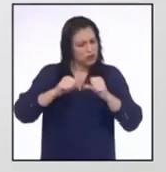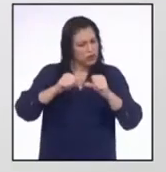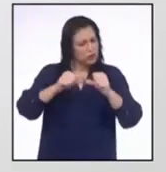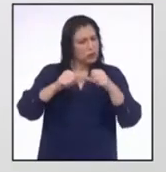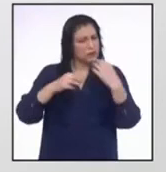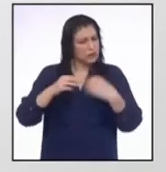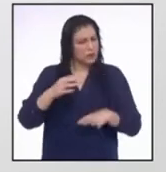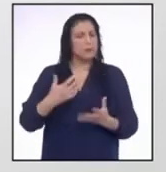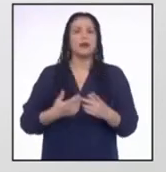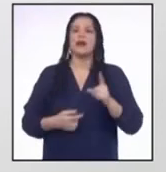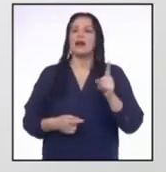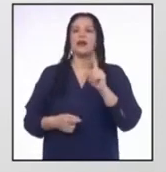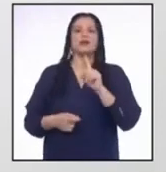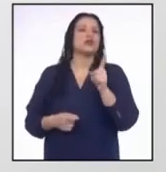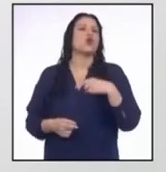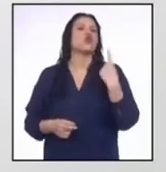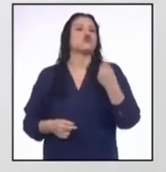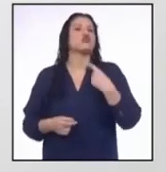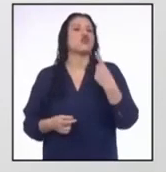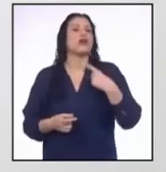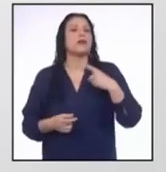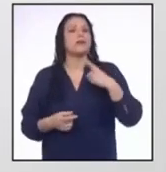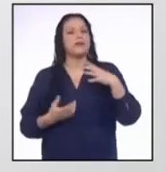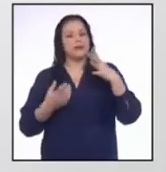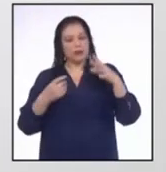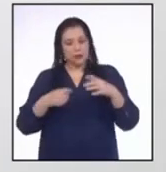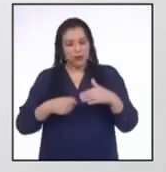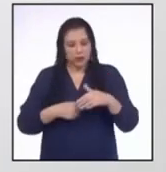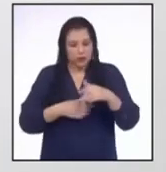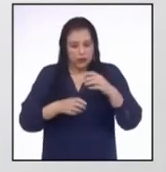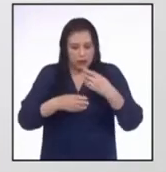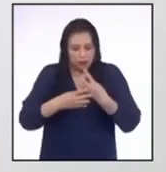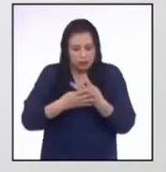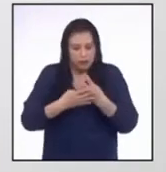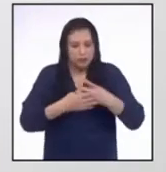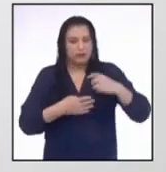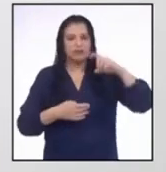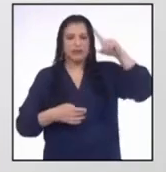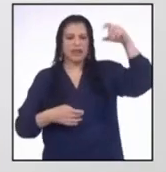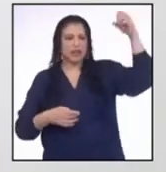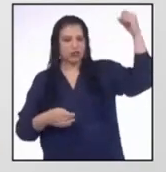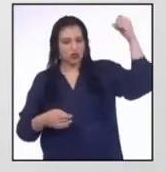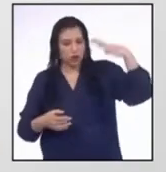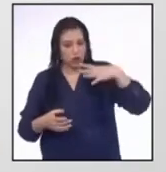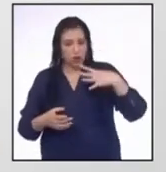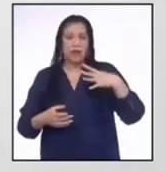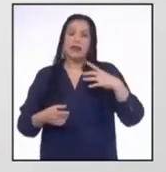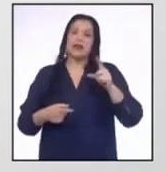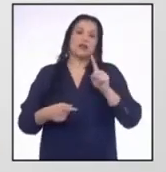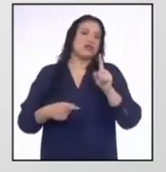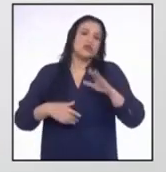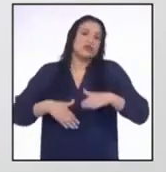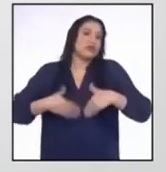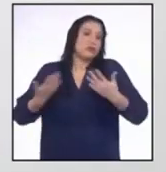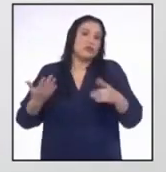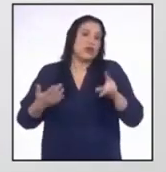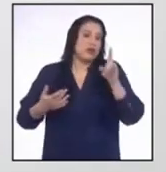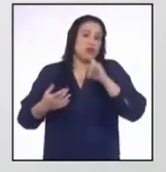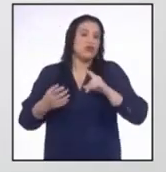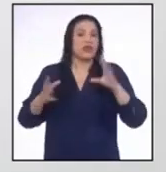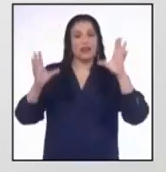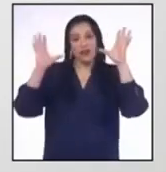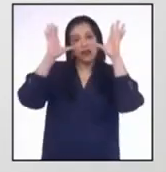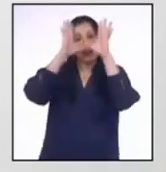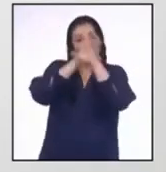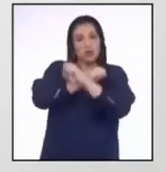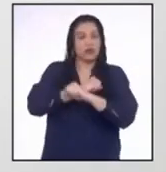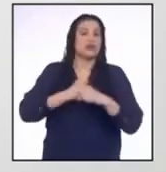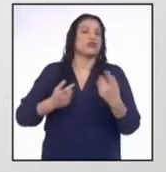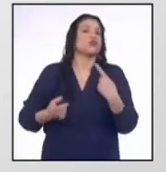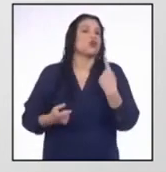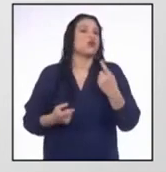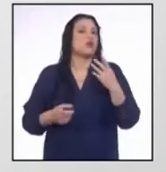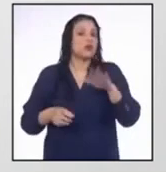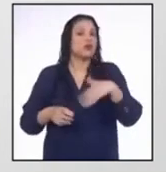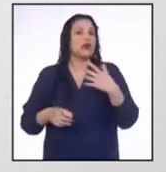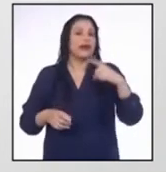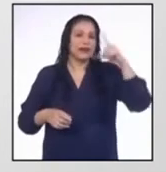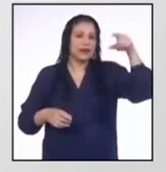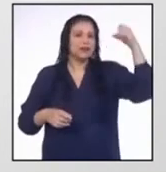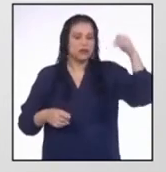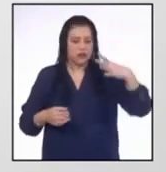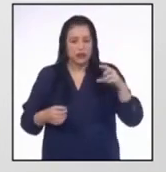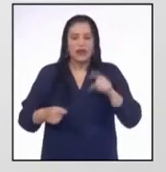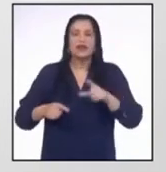No, solo cuando reciben energía solar, y esto no es posible por la noche. Este tipo de centrales se deben ubicar en zonas